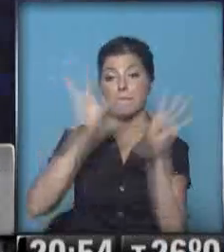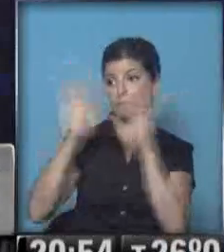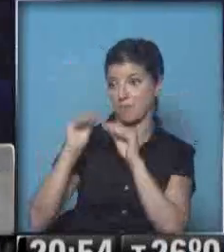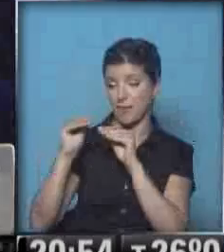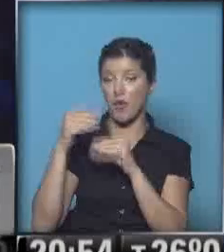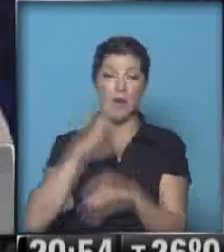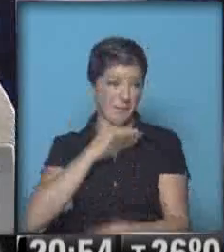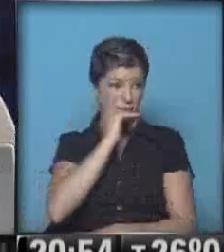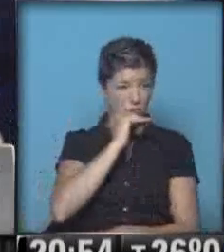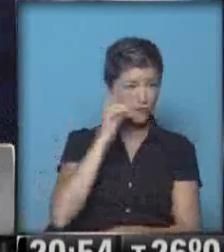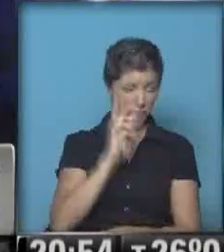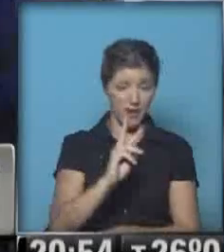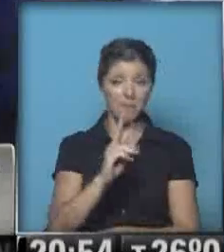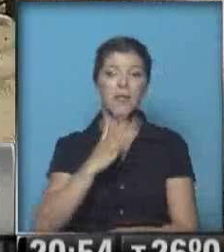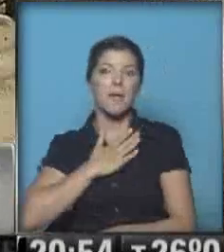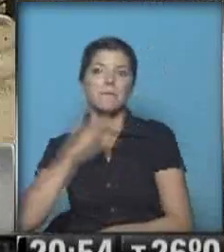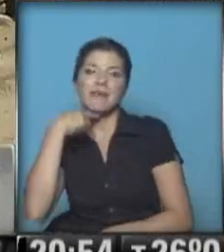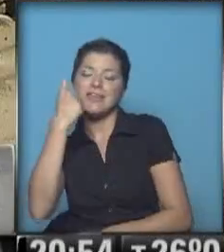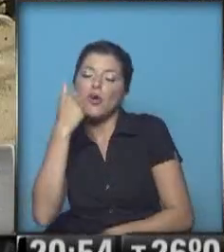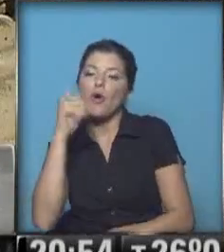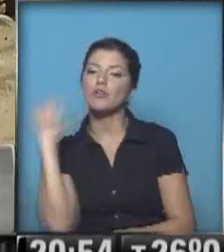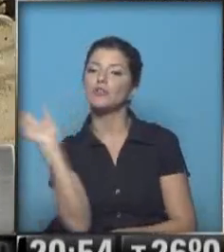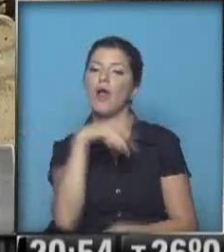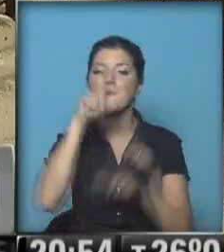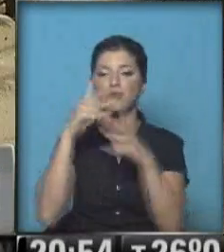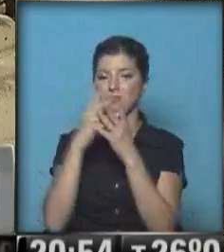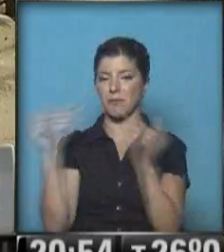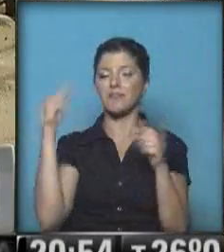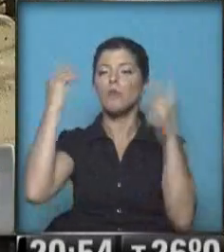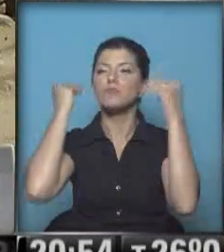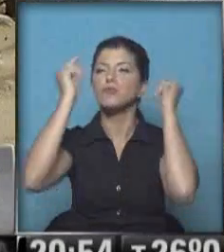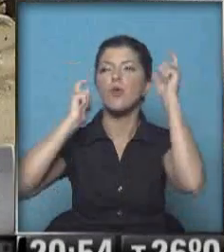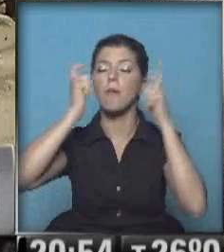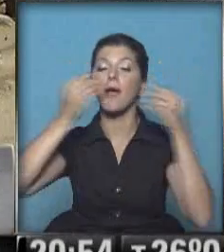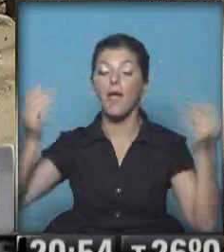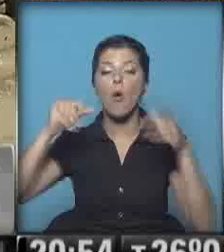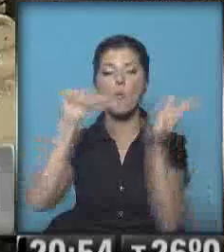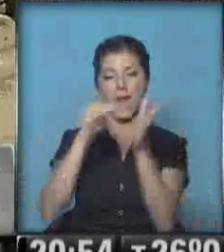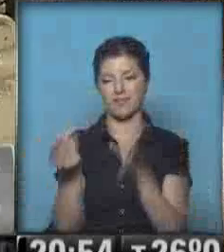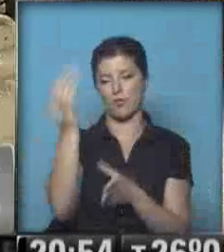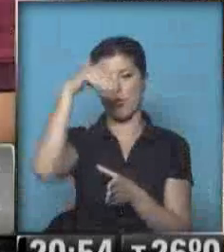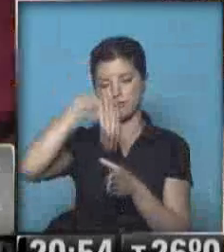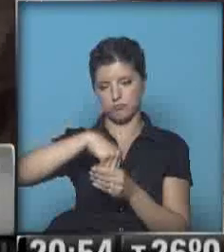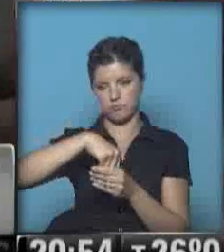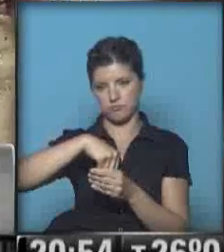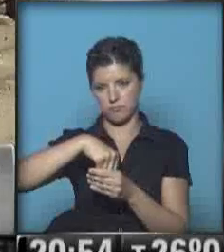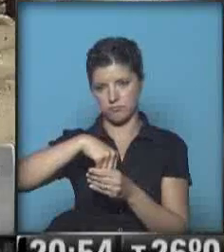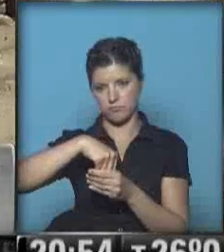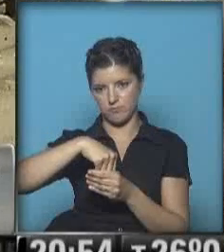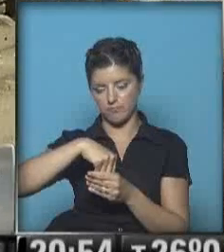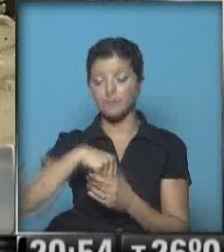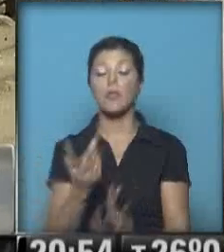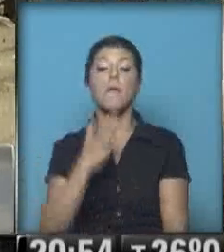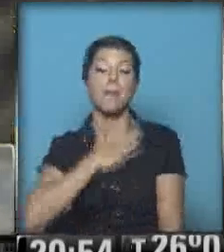el sueño de mis hijos, el sueño de todos los desaparecidos, que querían un país de inclusión. Para nosotros